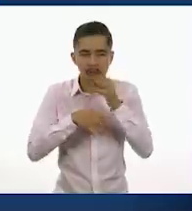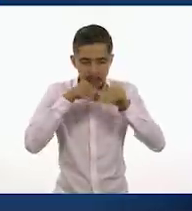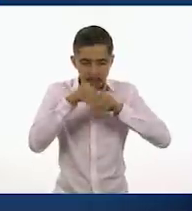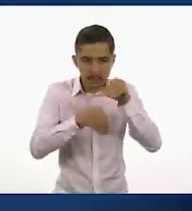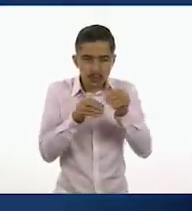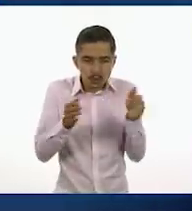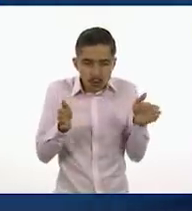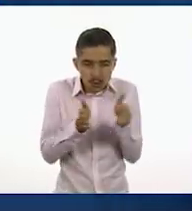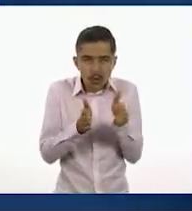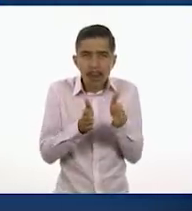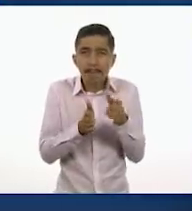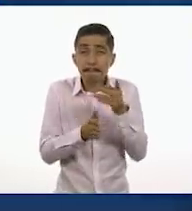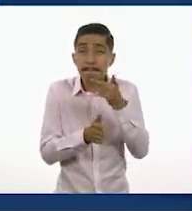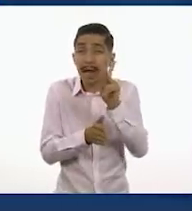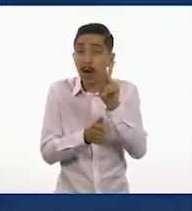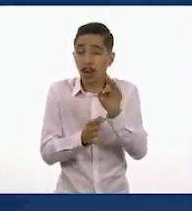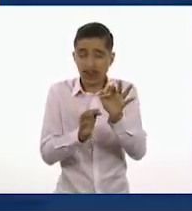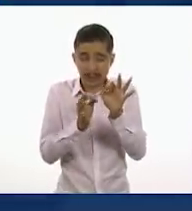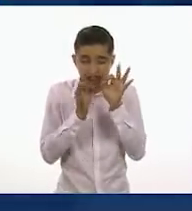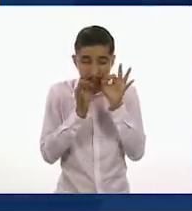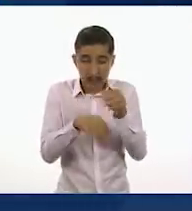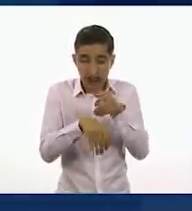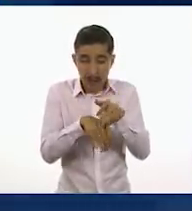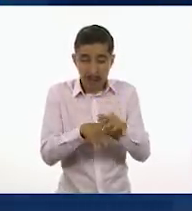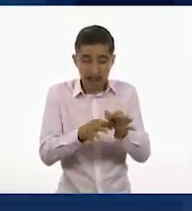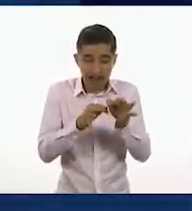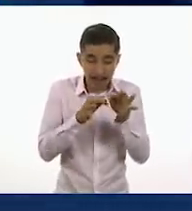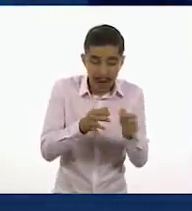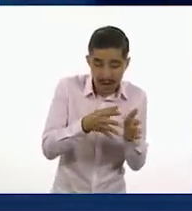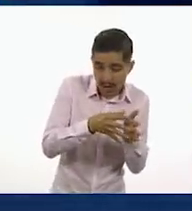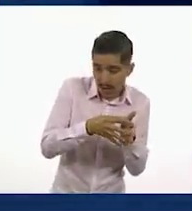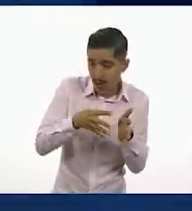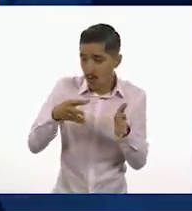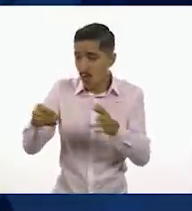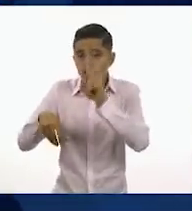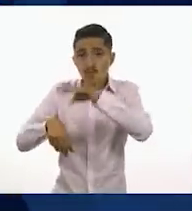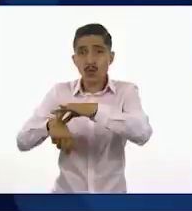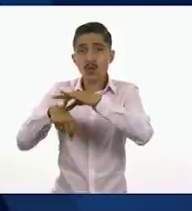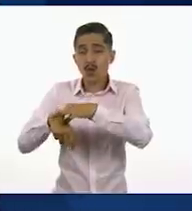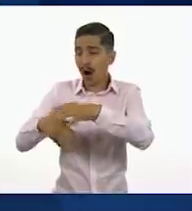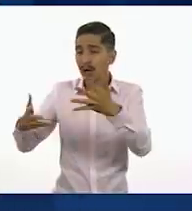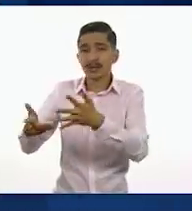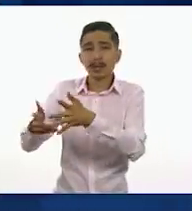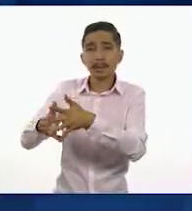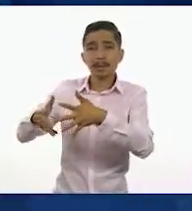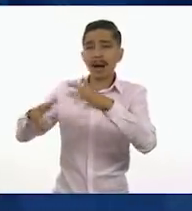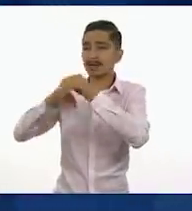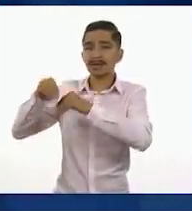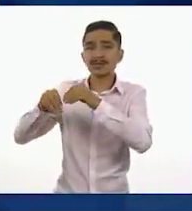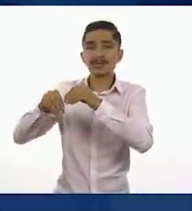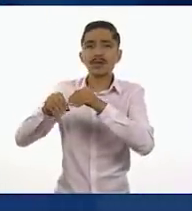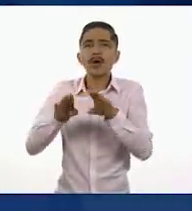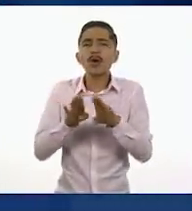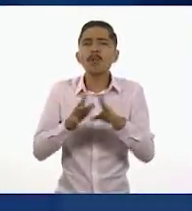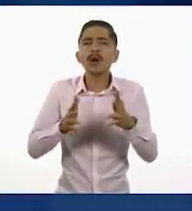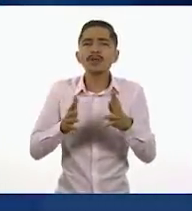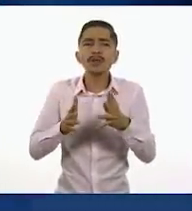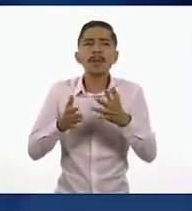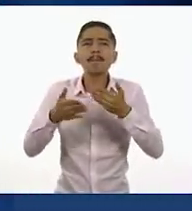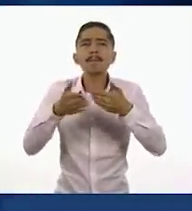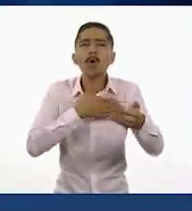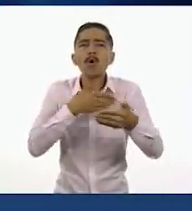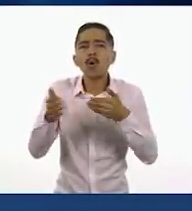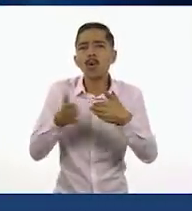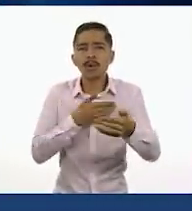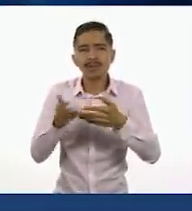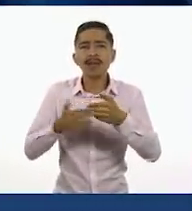con mucha exactitud a los objetos reales. Exacto, yo sé cómo se llama eso. Se llama modelismo. Y tengo